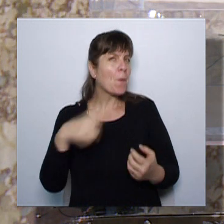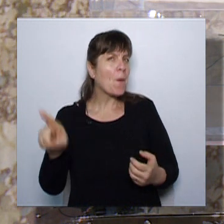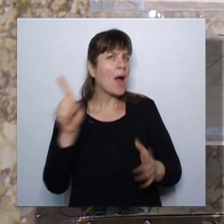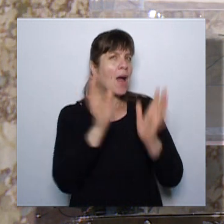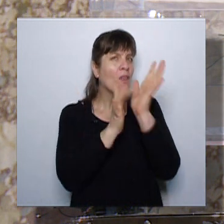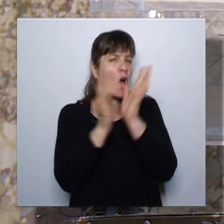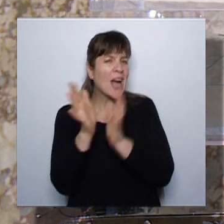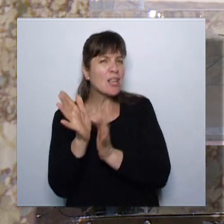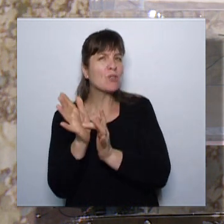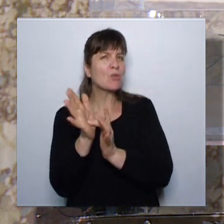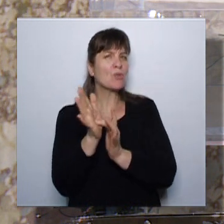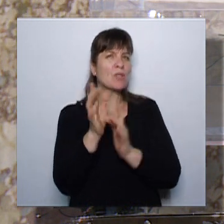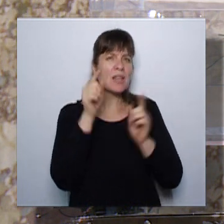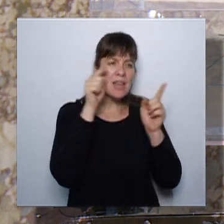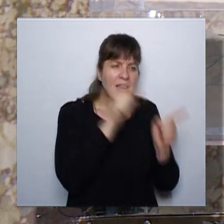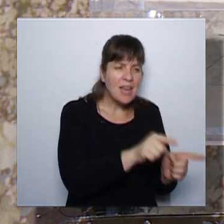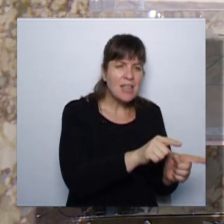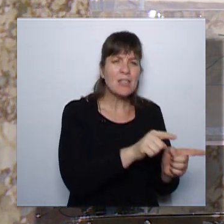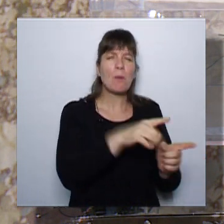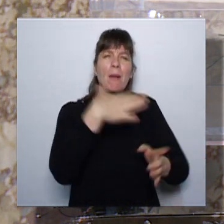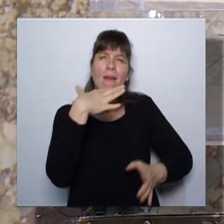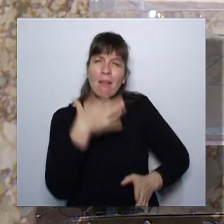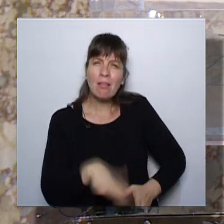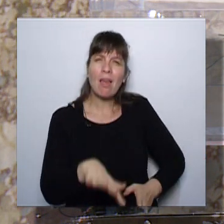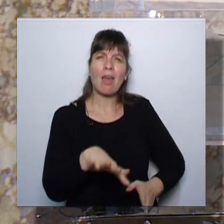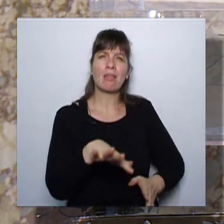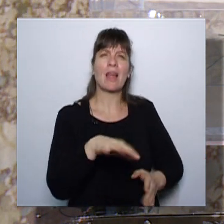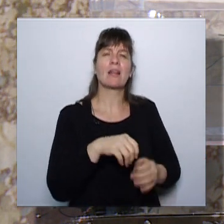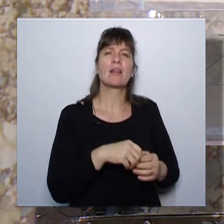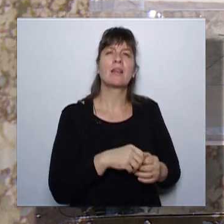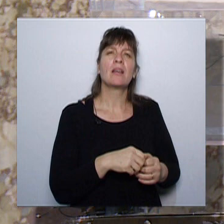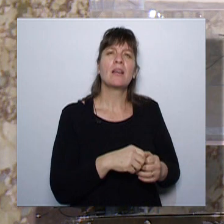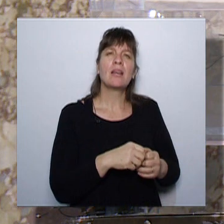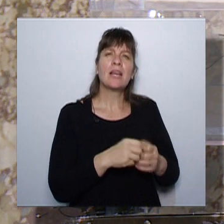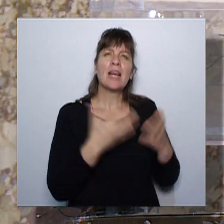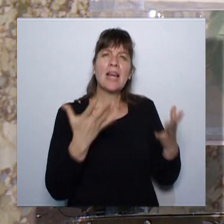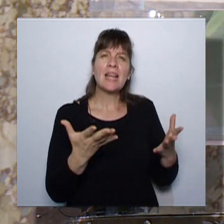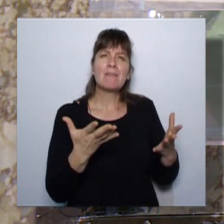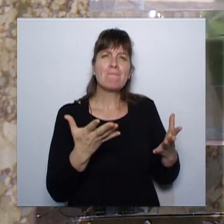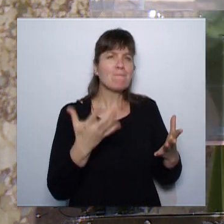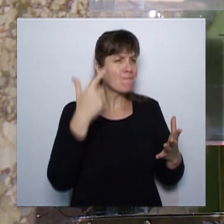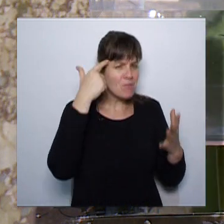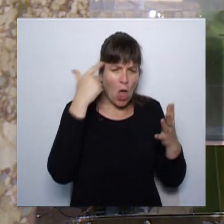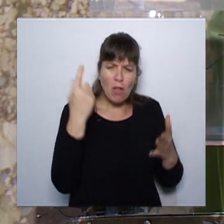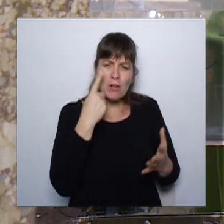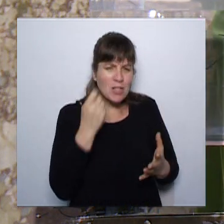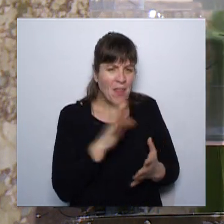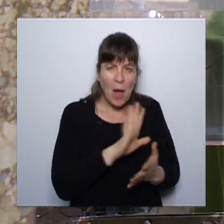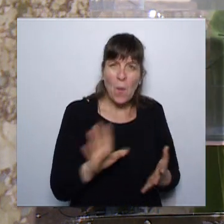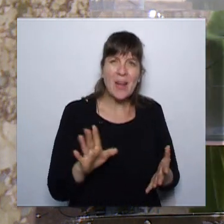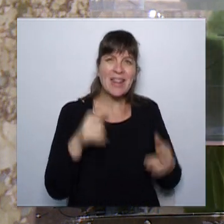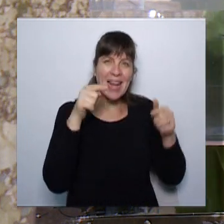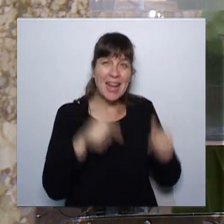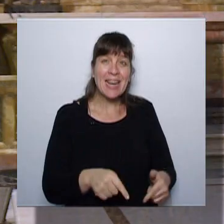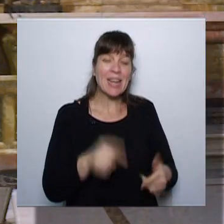quiere llevarlos de ese signo a la interpretación es la crisis que atraviesan en esta